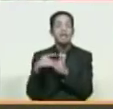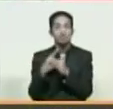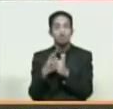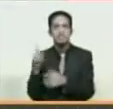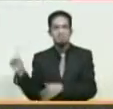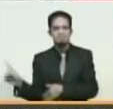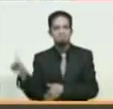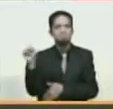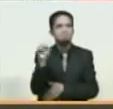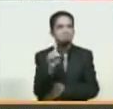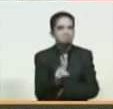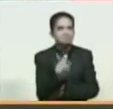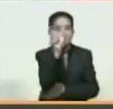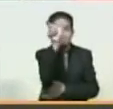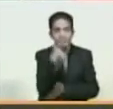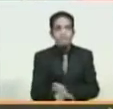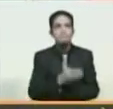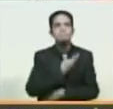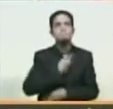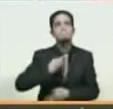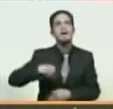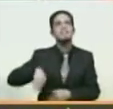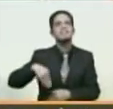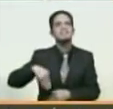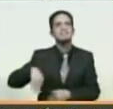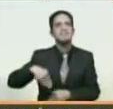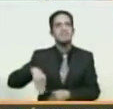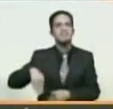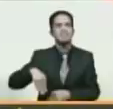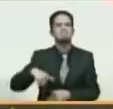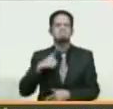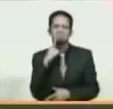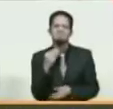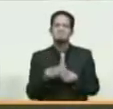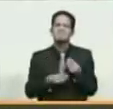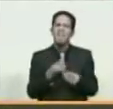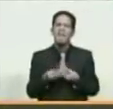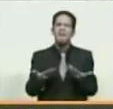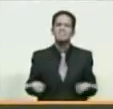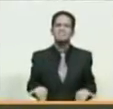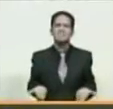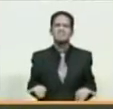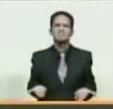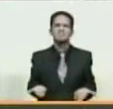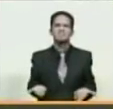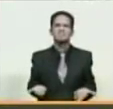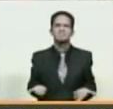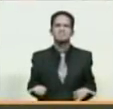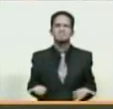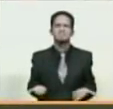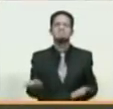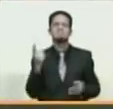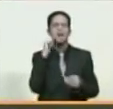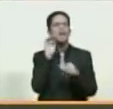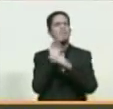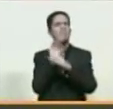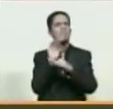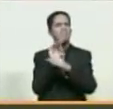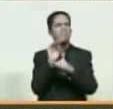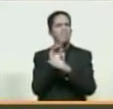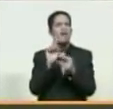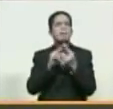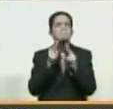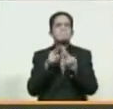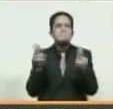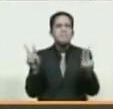presidente en ese laberinto. ¿Qué hacer? ¿Qué hacer para preservar la paz de Venezuela?